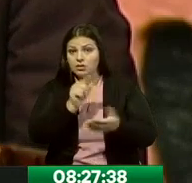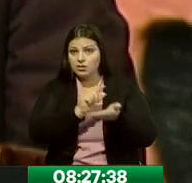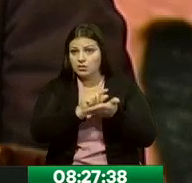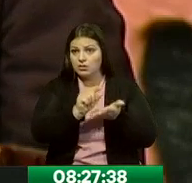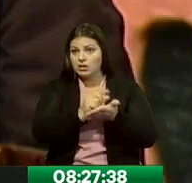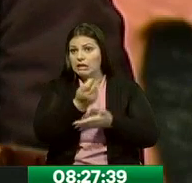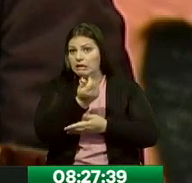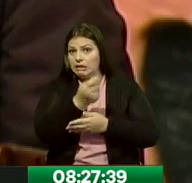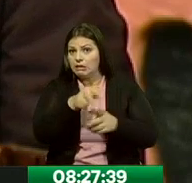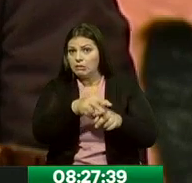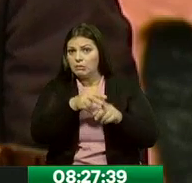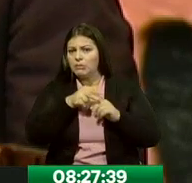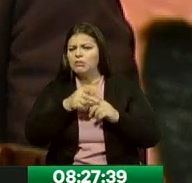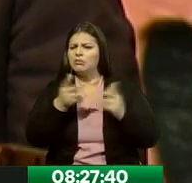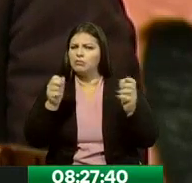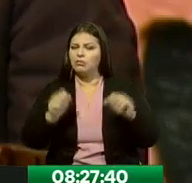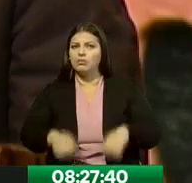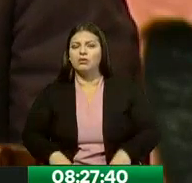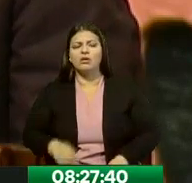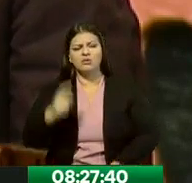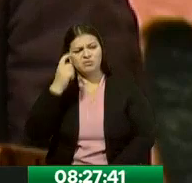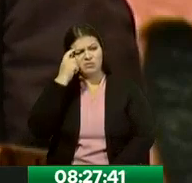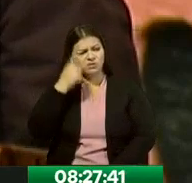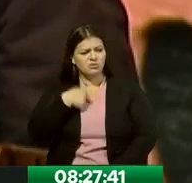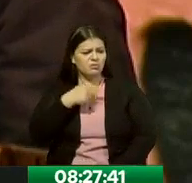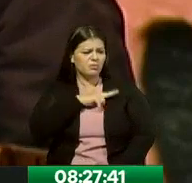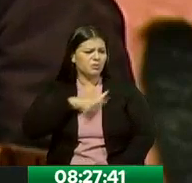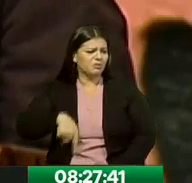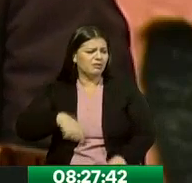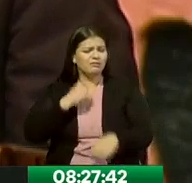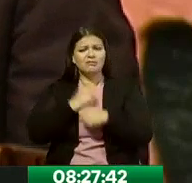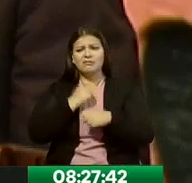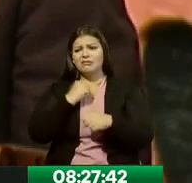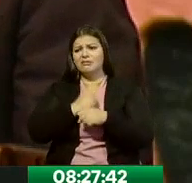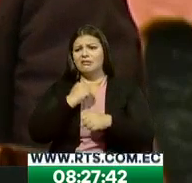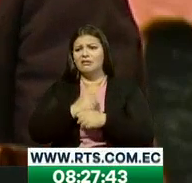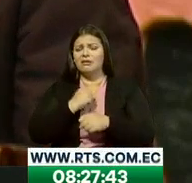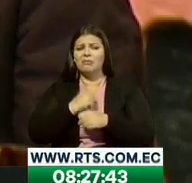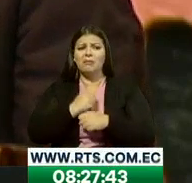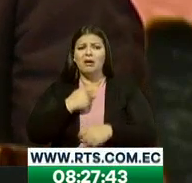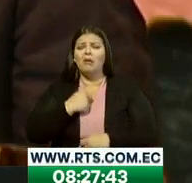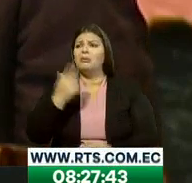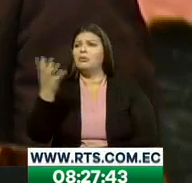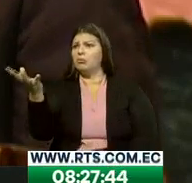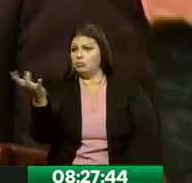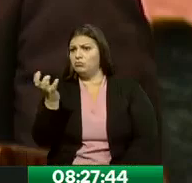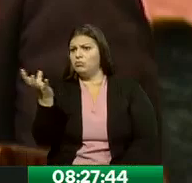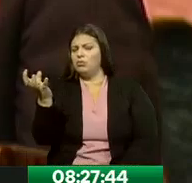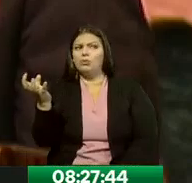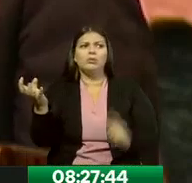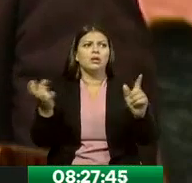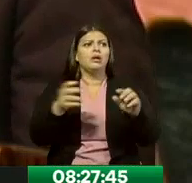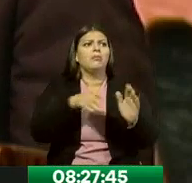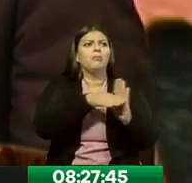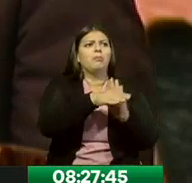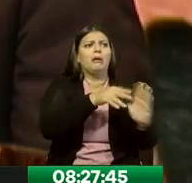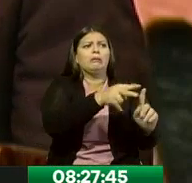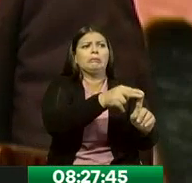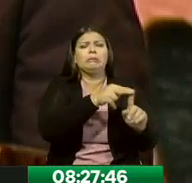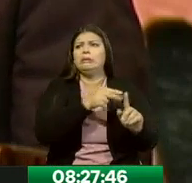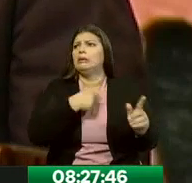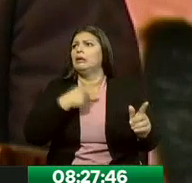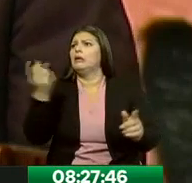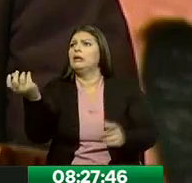ese paso? Porque si me dan el crédito, pierdo el bono. No, hemos podido ver los